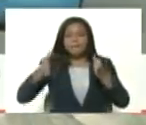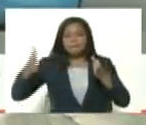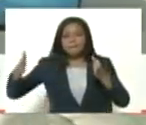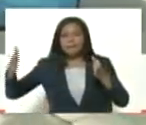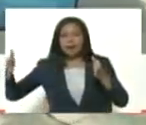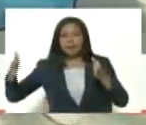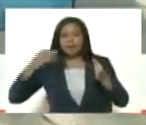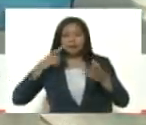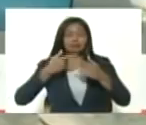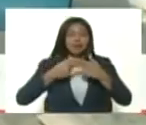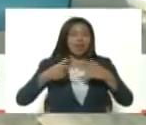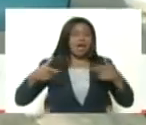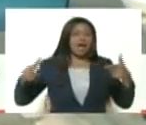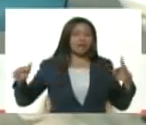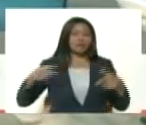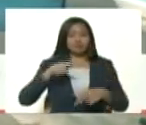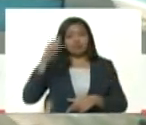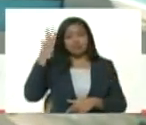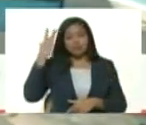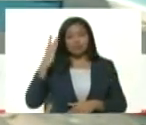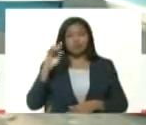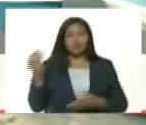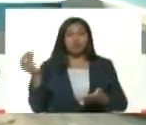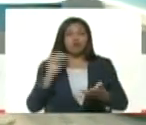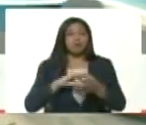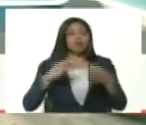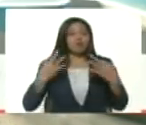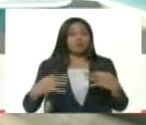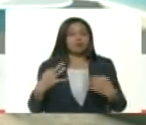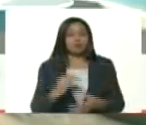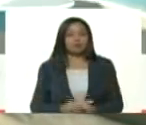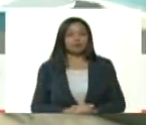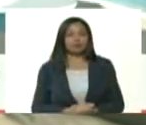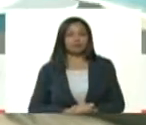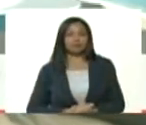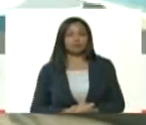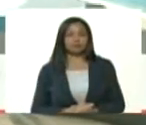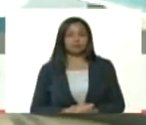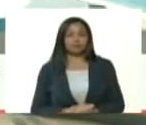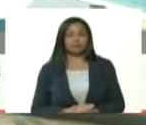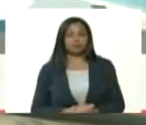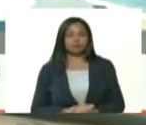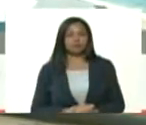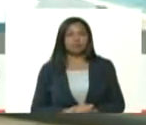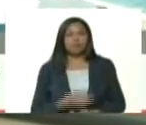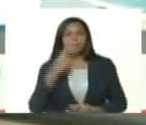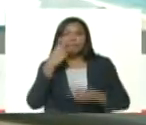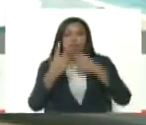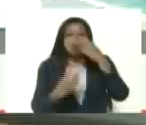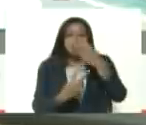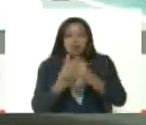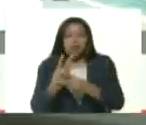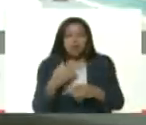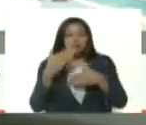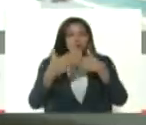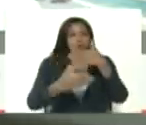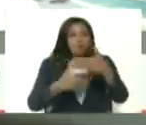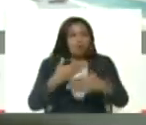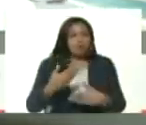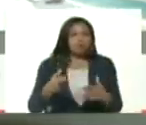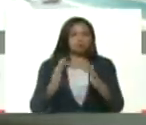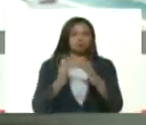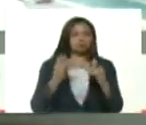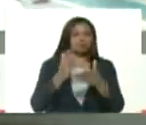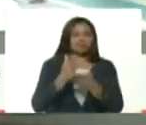bueno, esto va para largo, y cuando volvamos a la normalidad será vigilada, regulada,